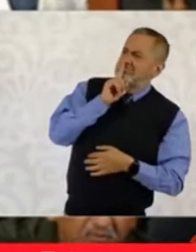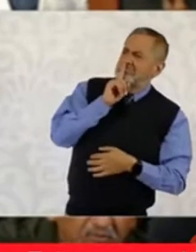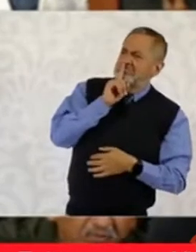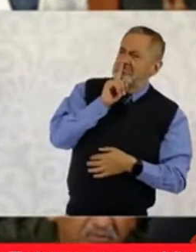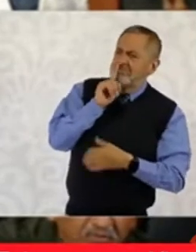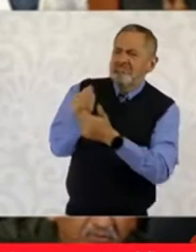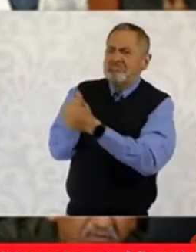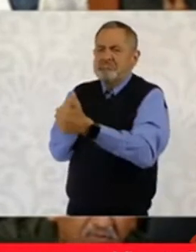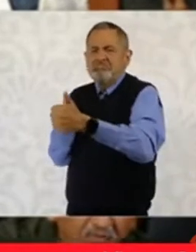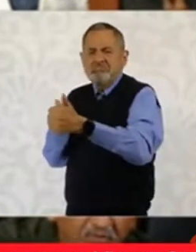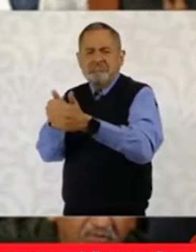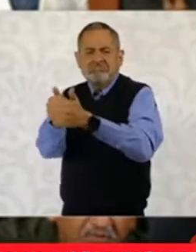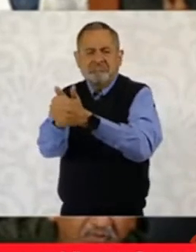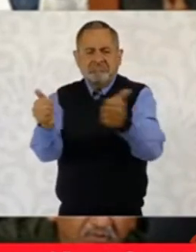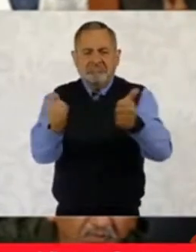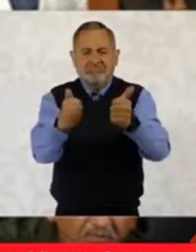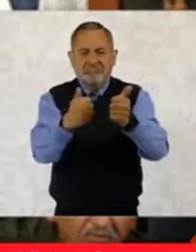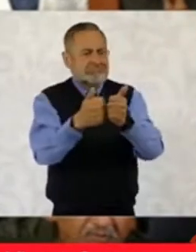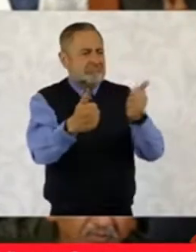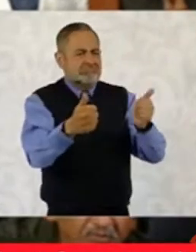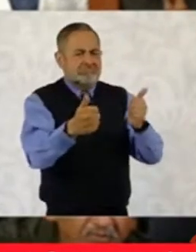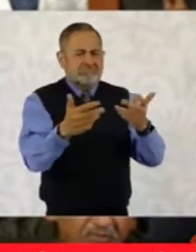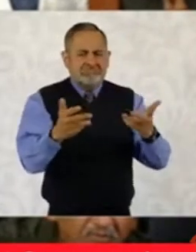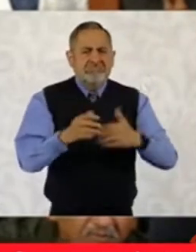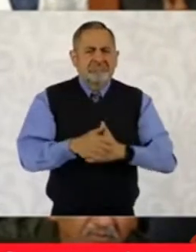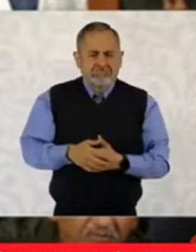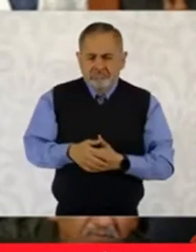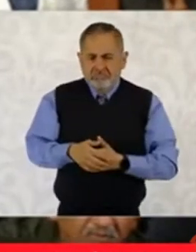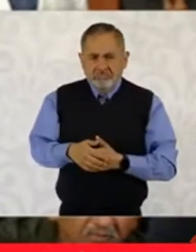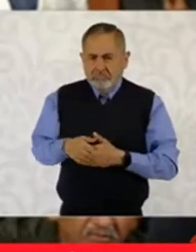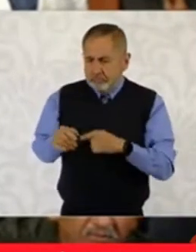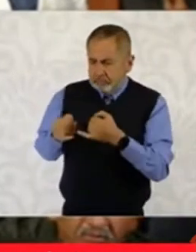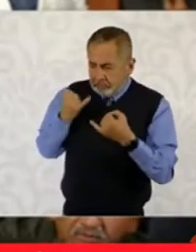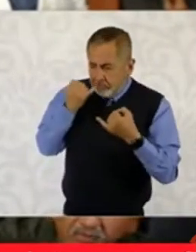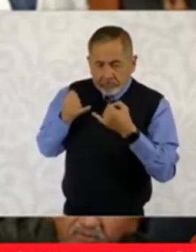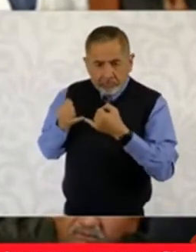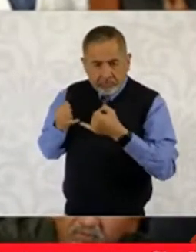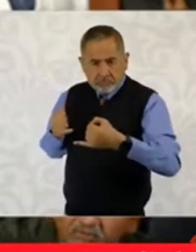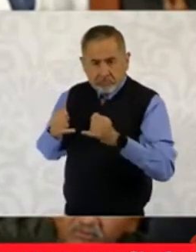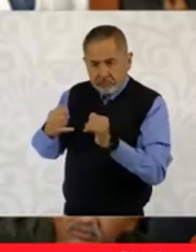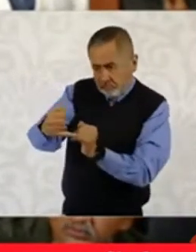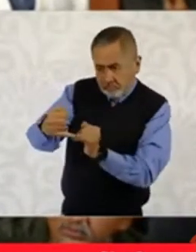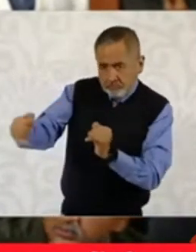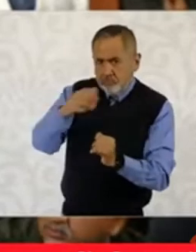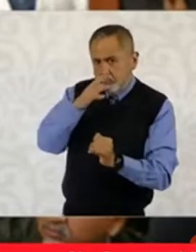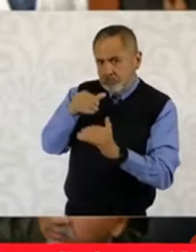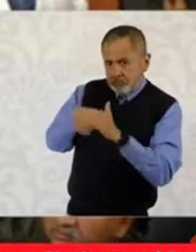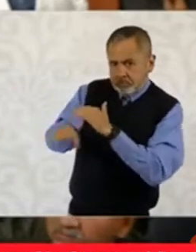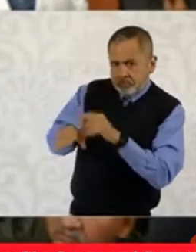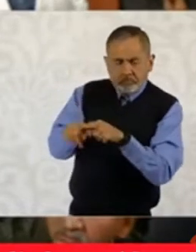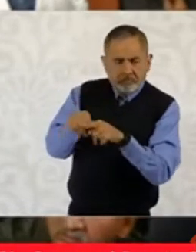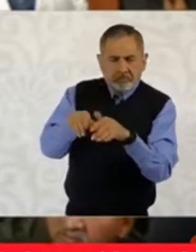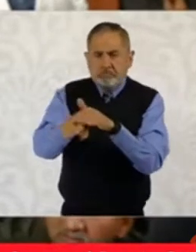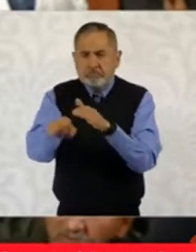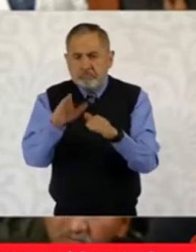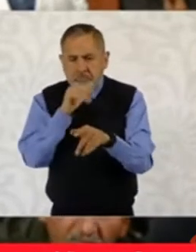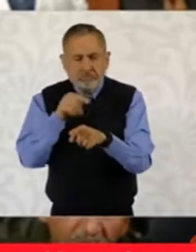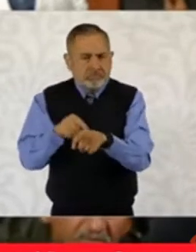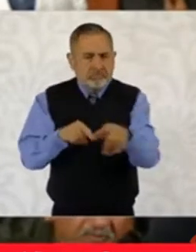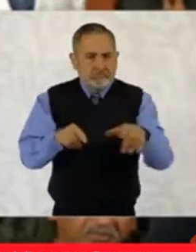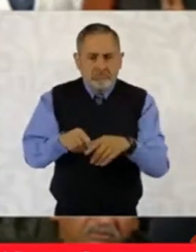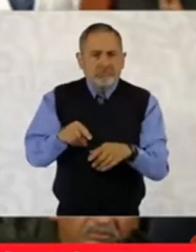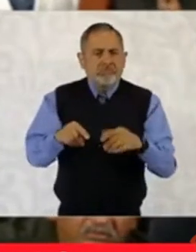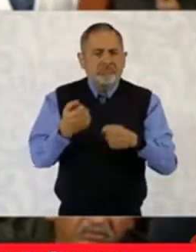espacios aislados. Esto ya estaba delimitado porque desde un principio había ya cuando entramos